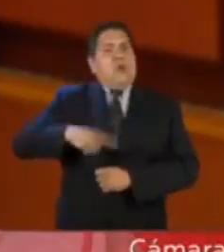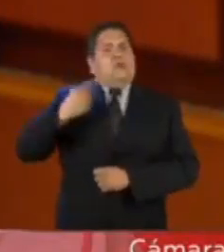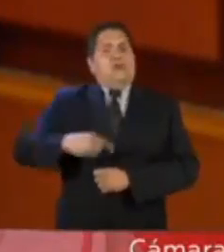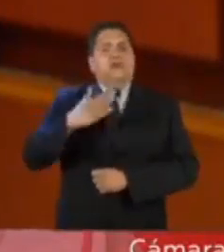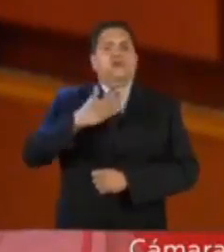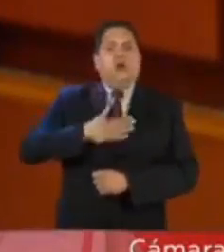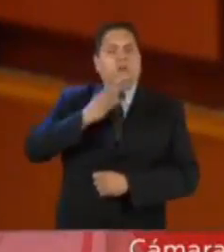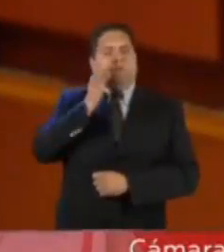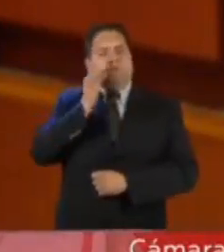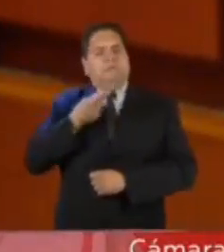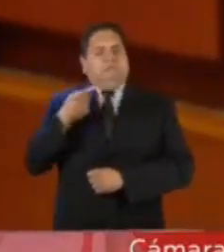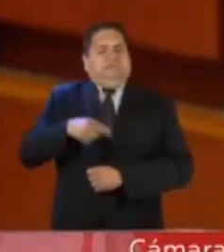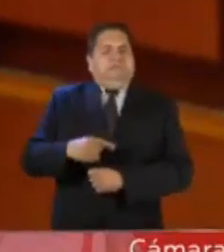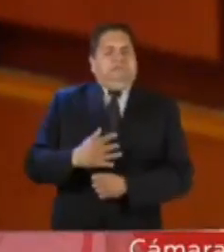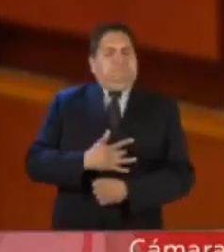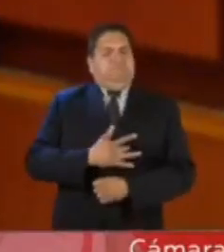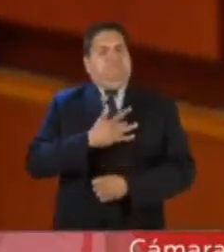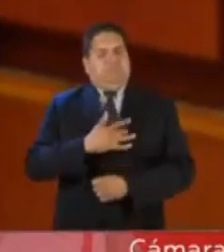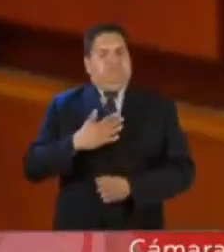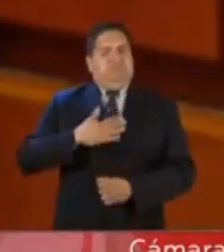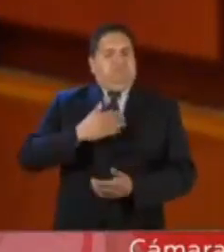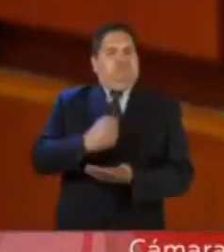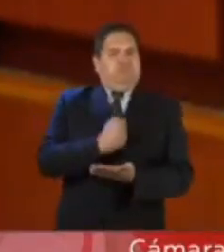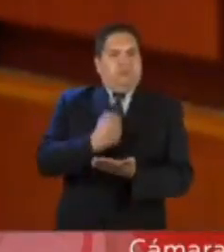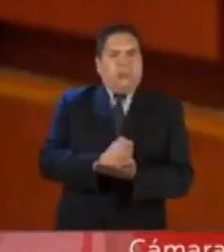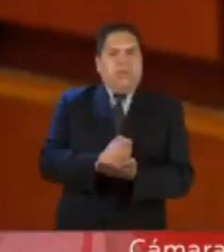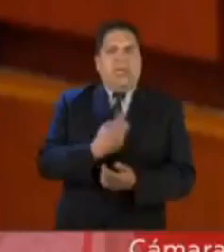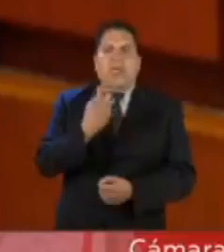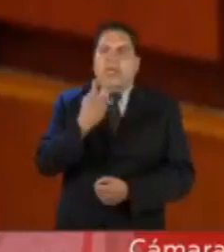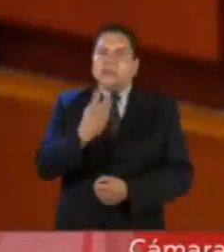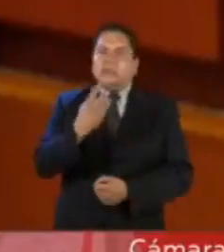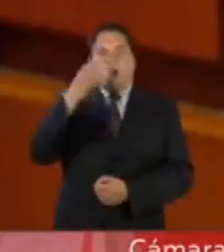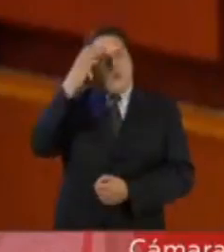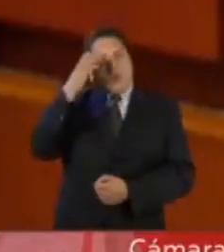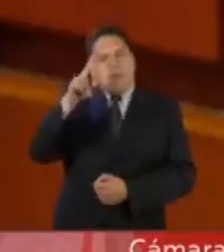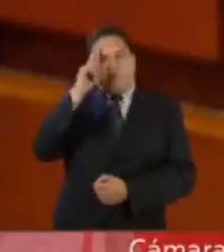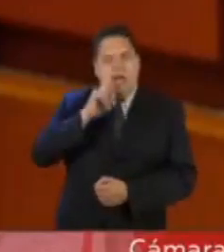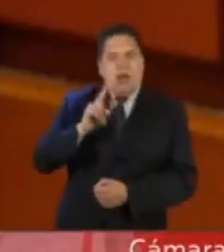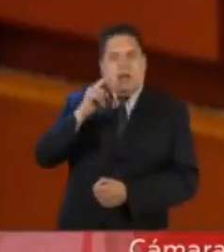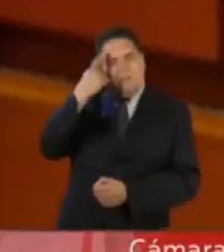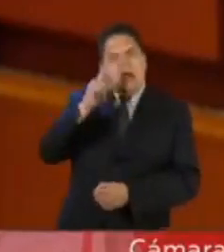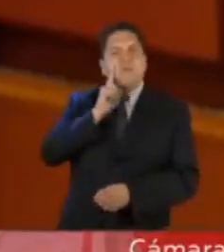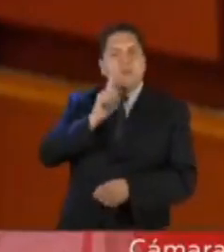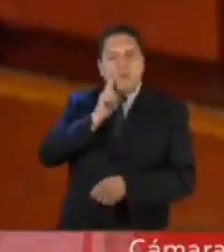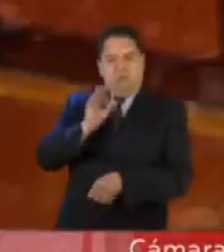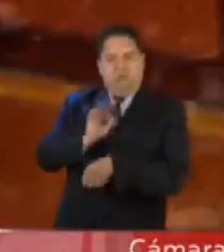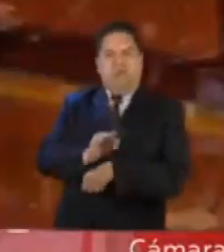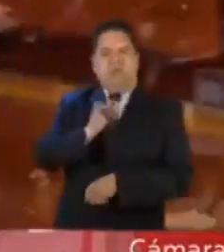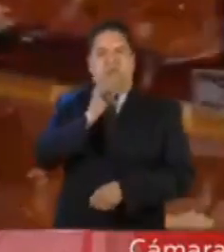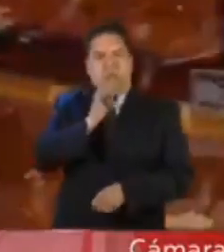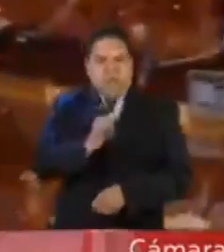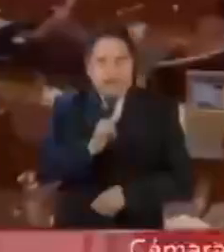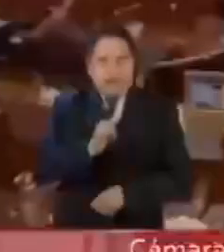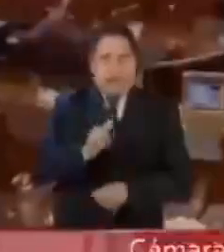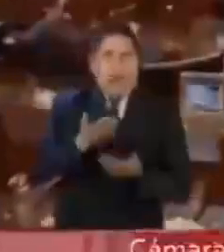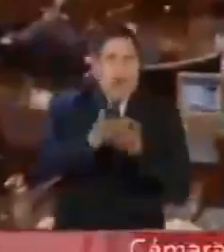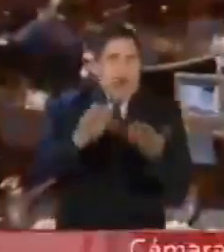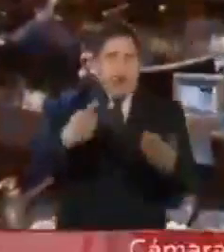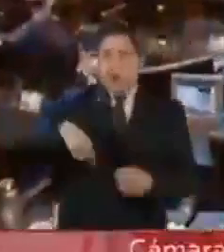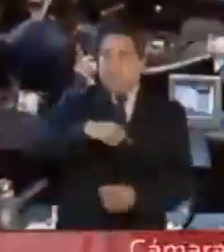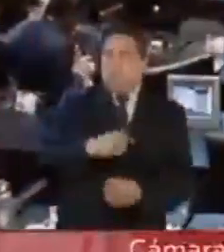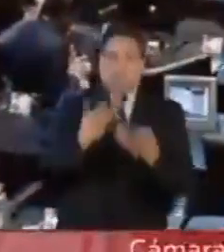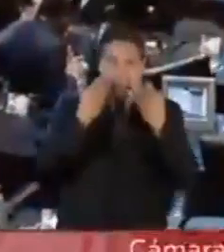feminicidios son la fotografía brutal de que esta sociedad machista y violenta